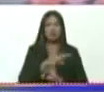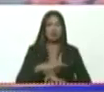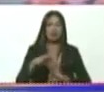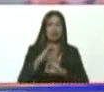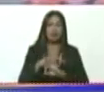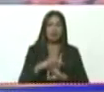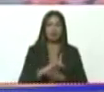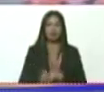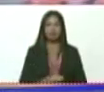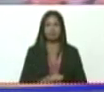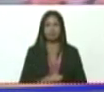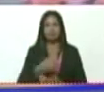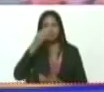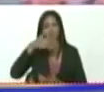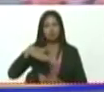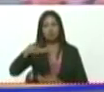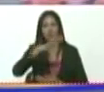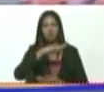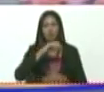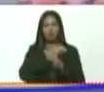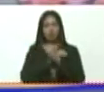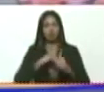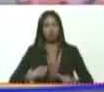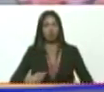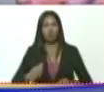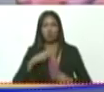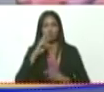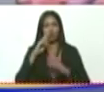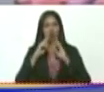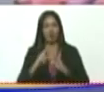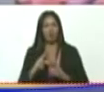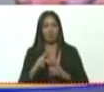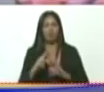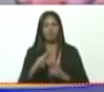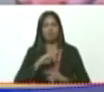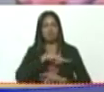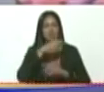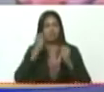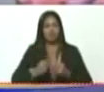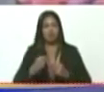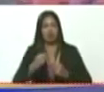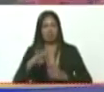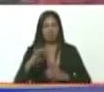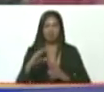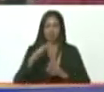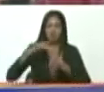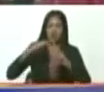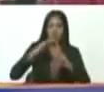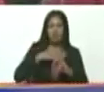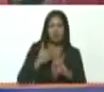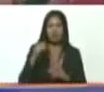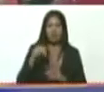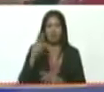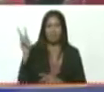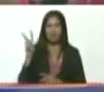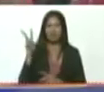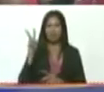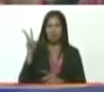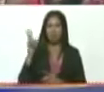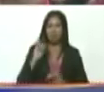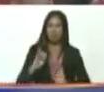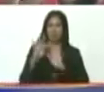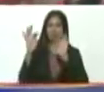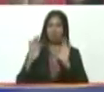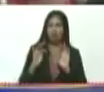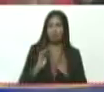a tolerar, y con el pueblo y la Fuerza Armada le vamos a dar una respuesta contundente a esta conspiración, a este complot